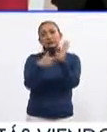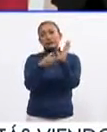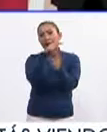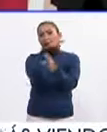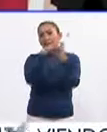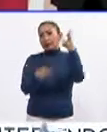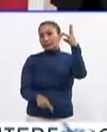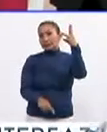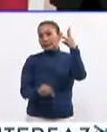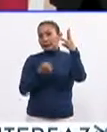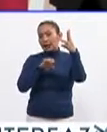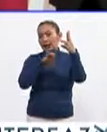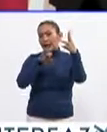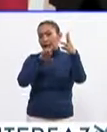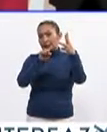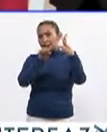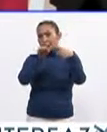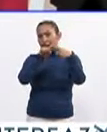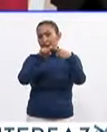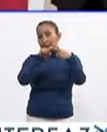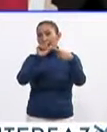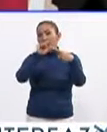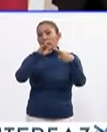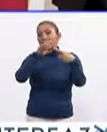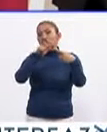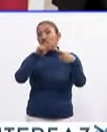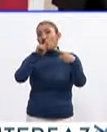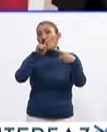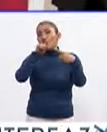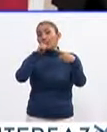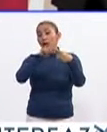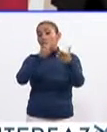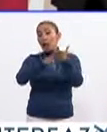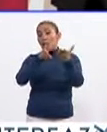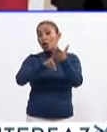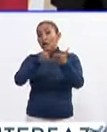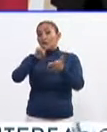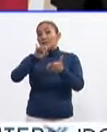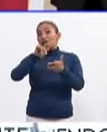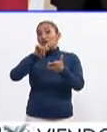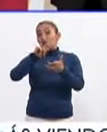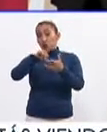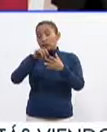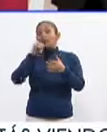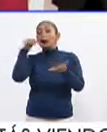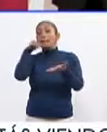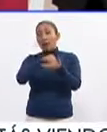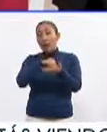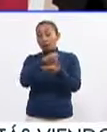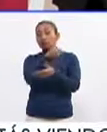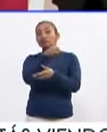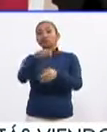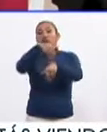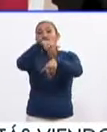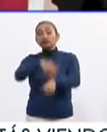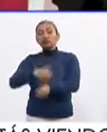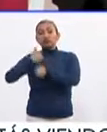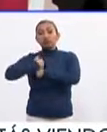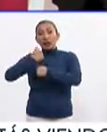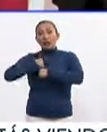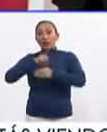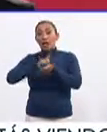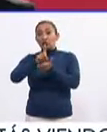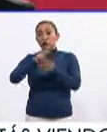3 ejes siguientes: axiológico, que son valores y virtudes, incluyendo la disciplina militar y